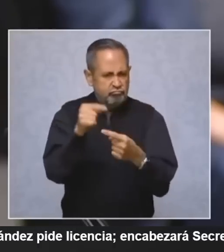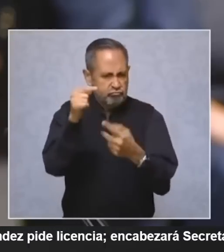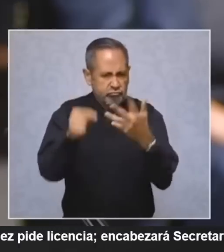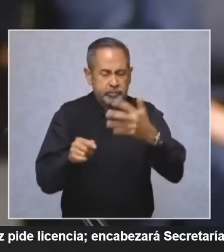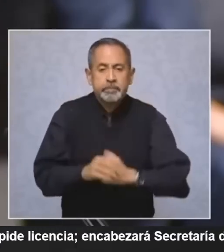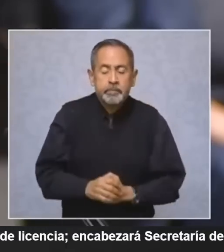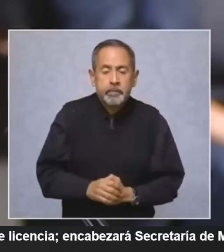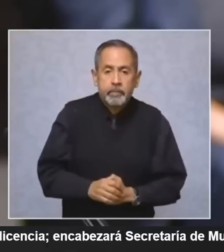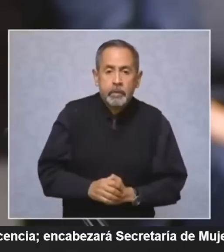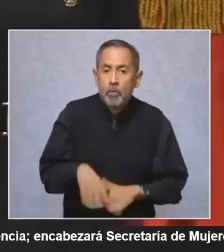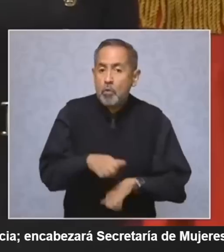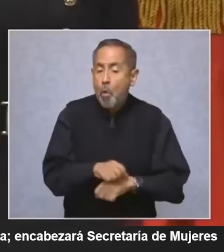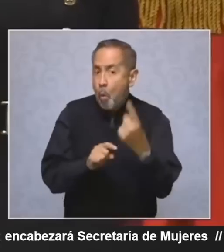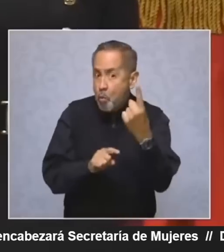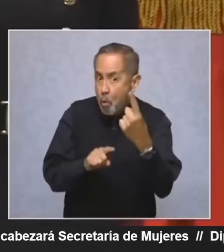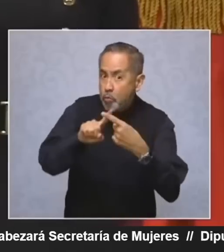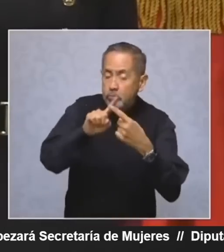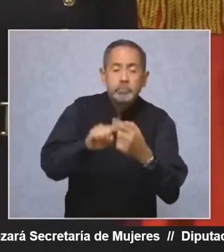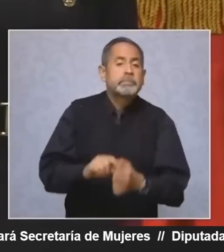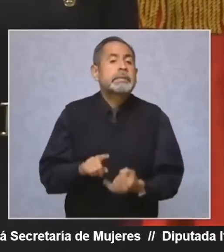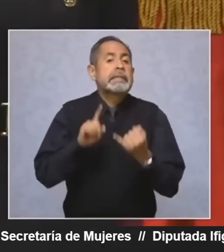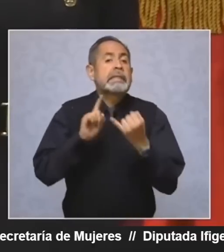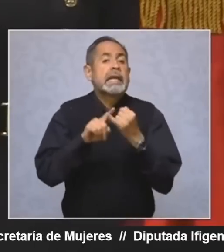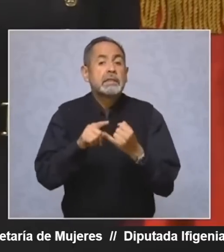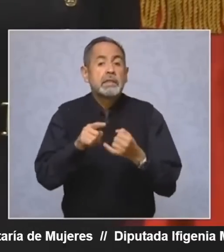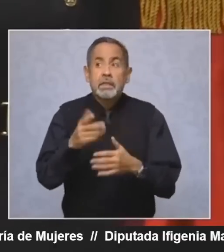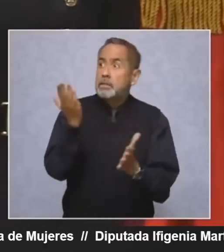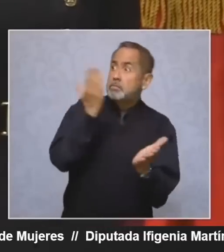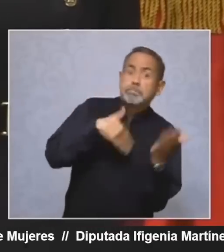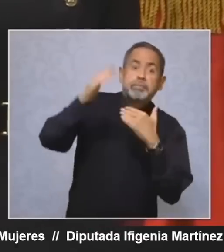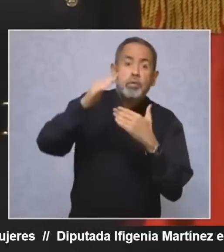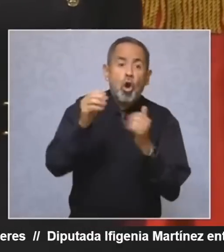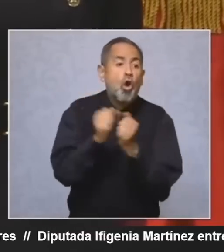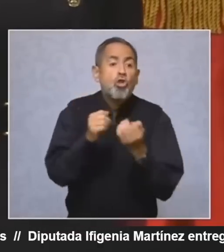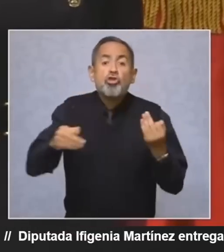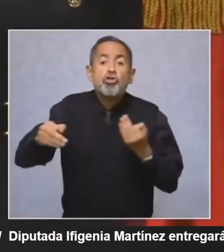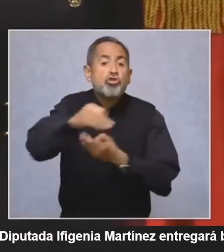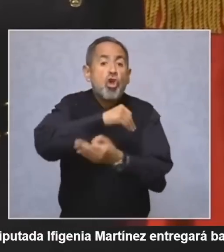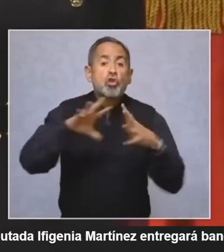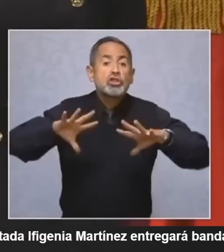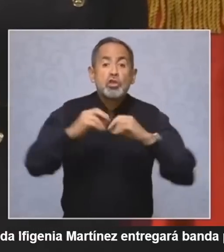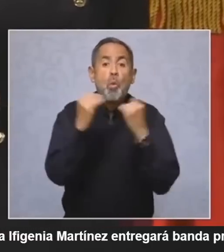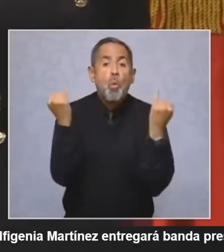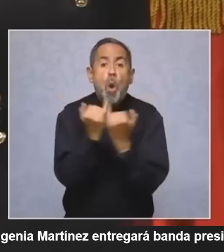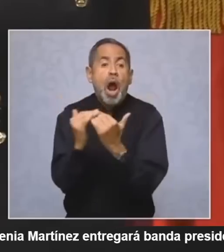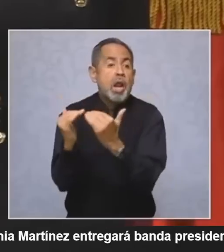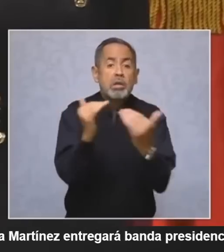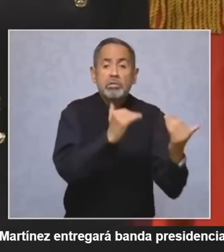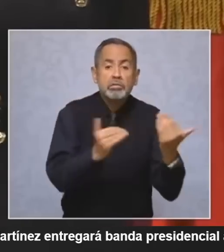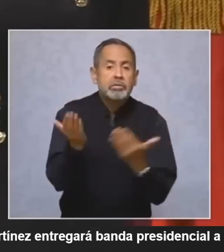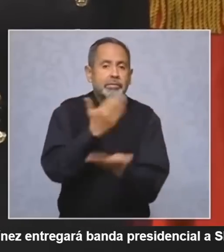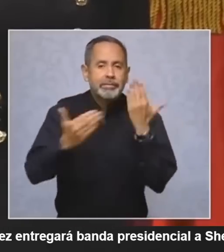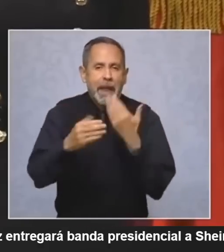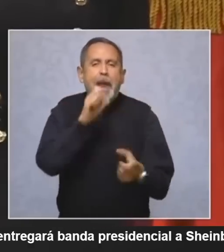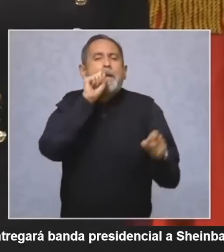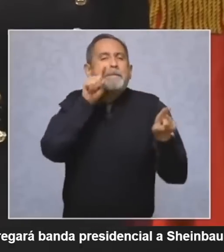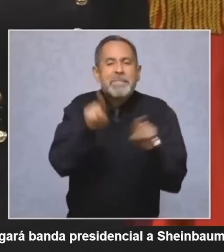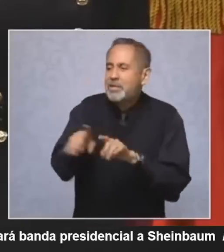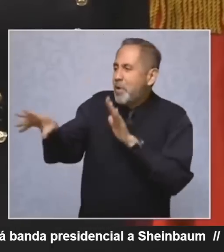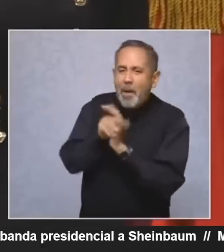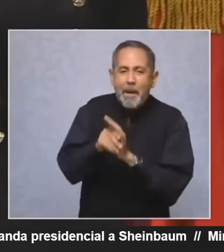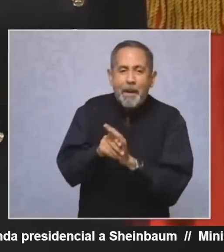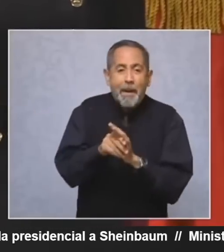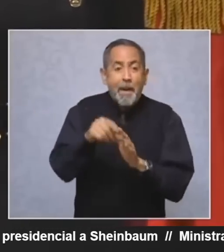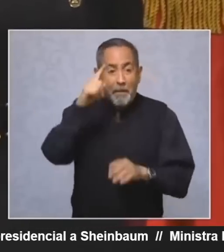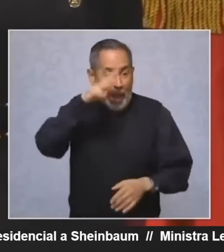Para que haya prosperidad debe ser compartida, o dicho de otra forma, por el bien de todos,